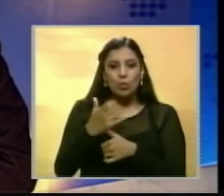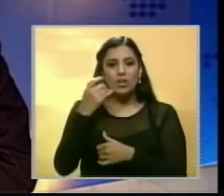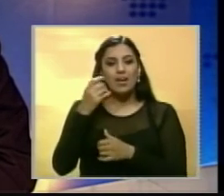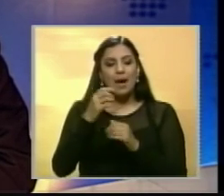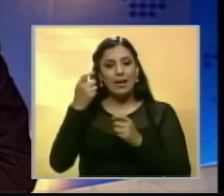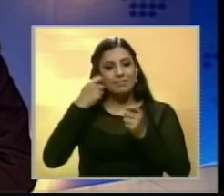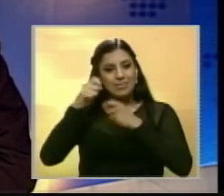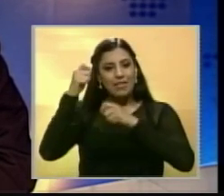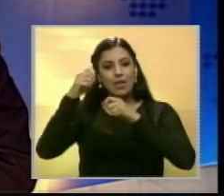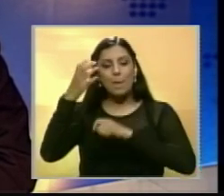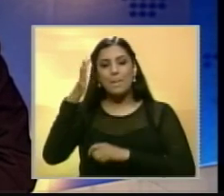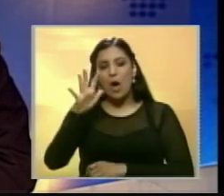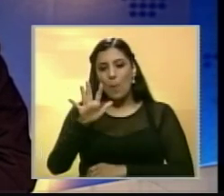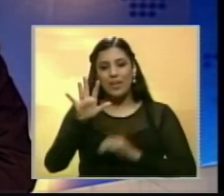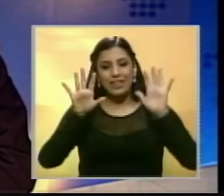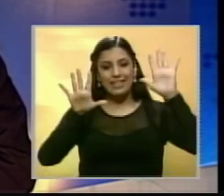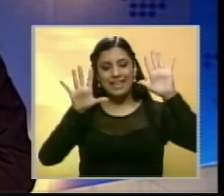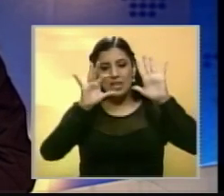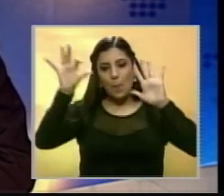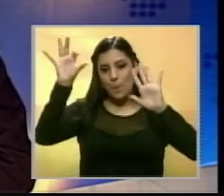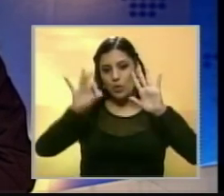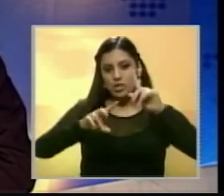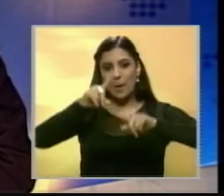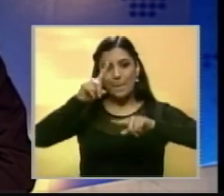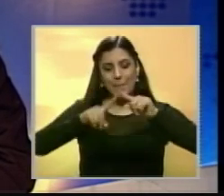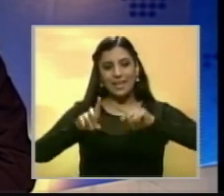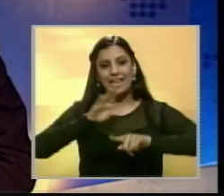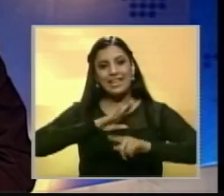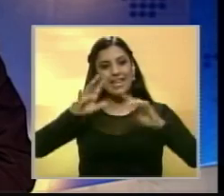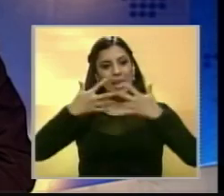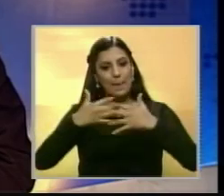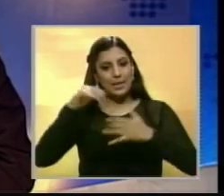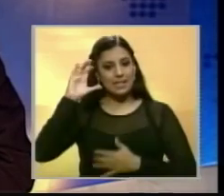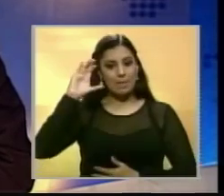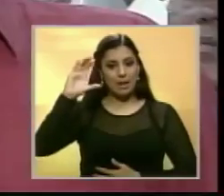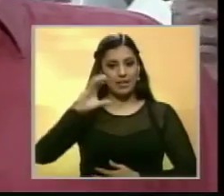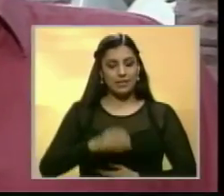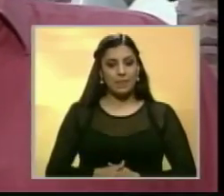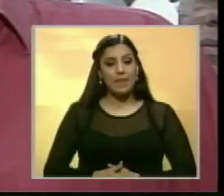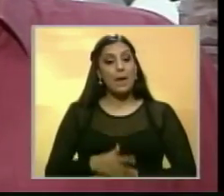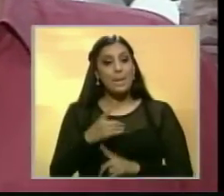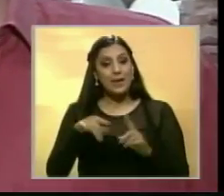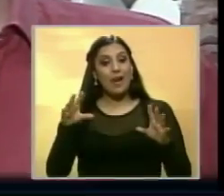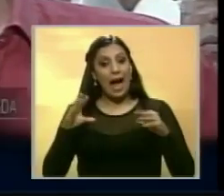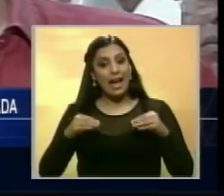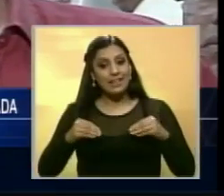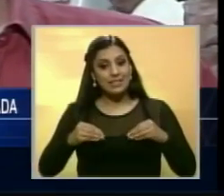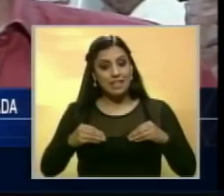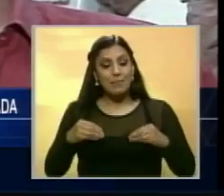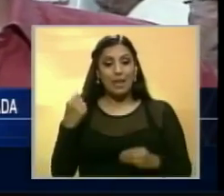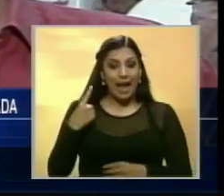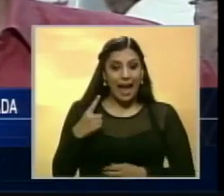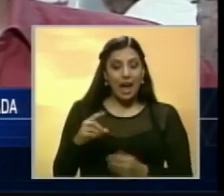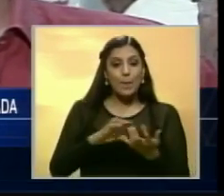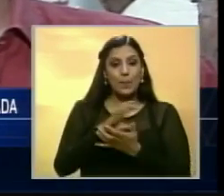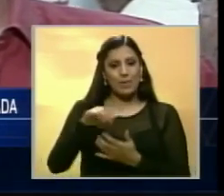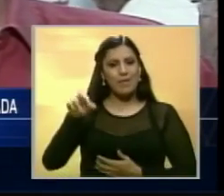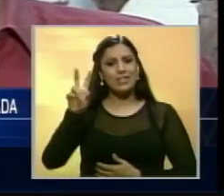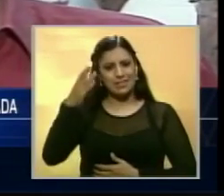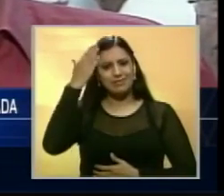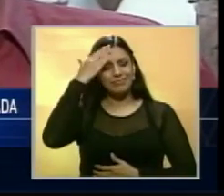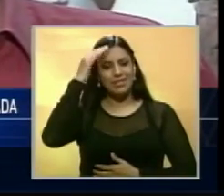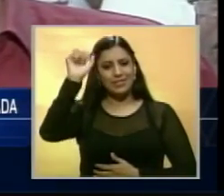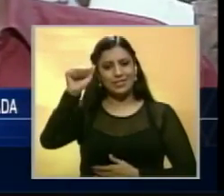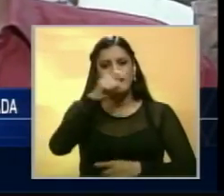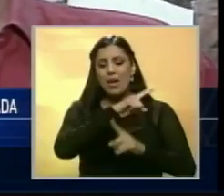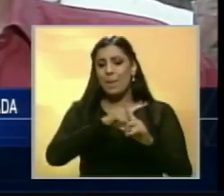la exportación de al menos el 10% de los productos que generan las empresas en el país. Aunque reconoció que existe una crisis en Venezuela y